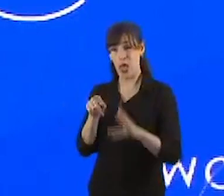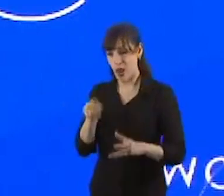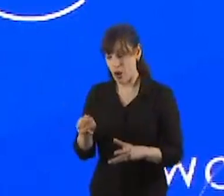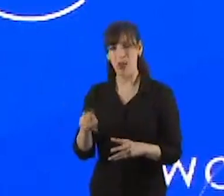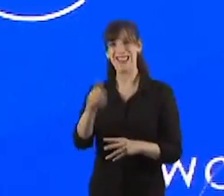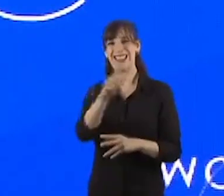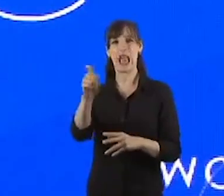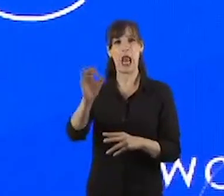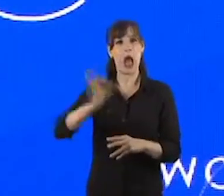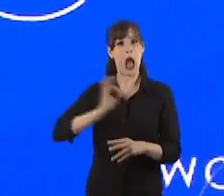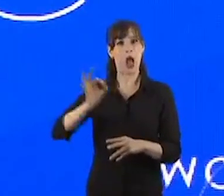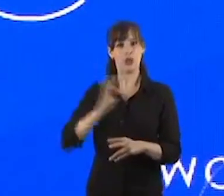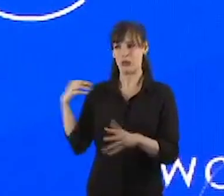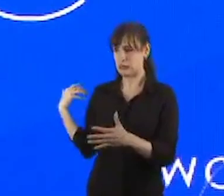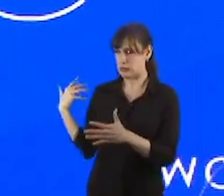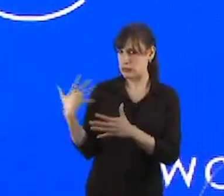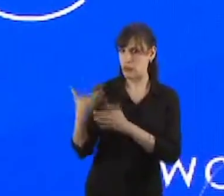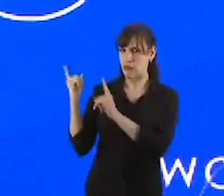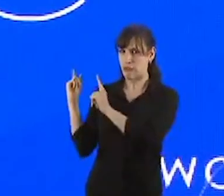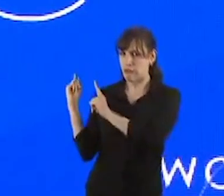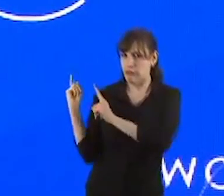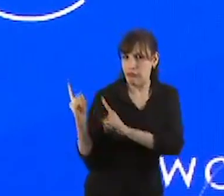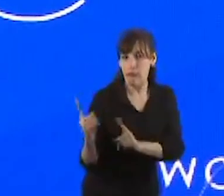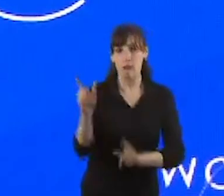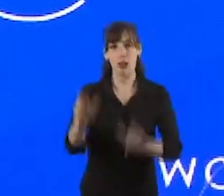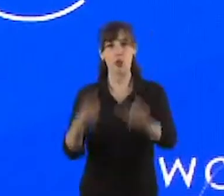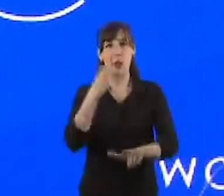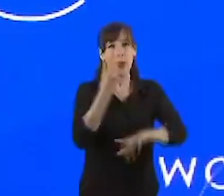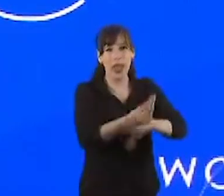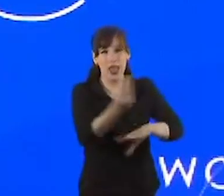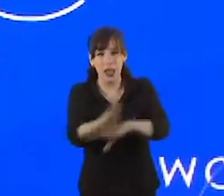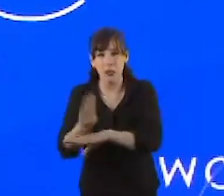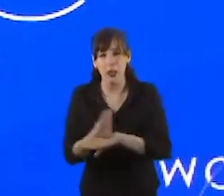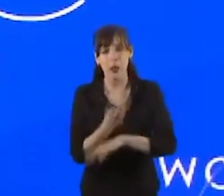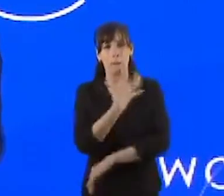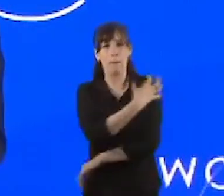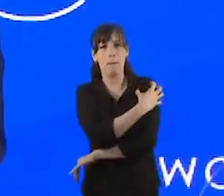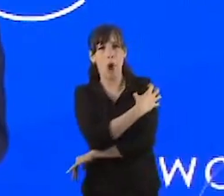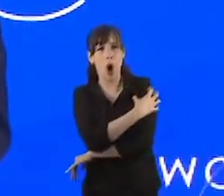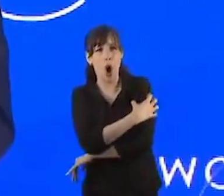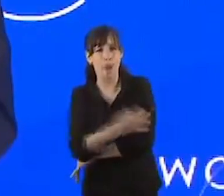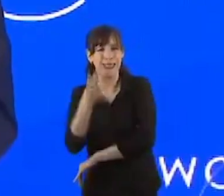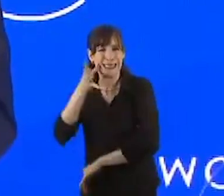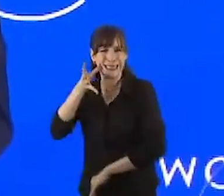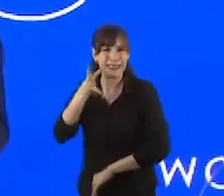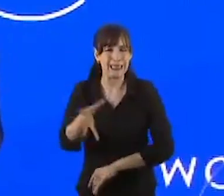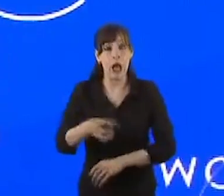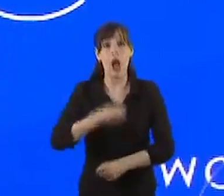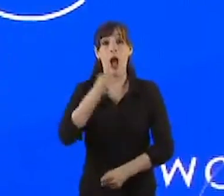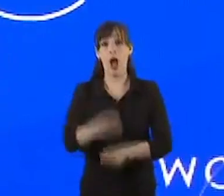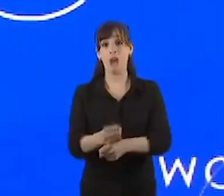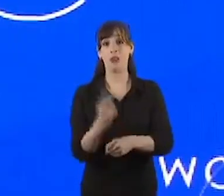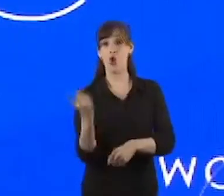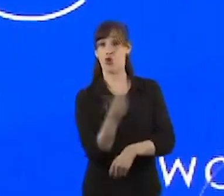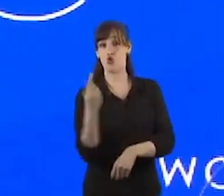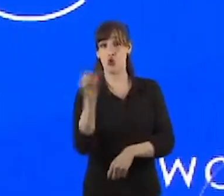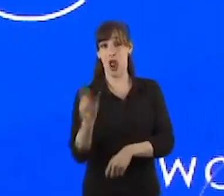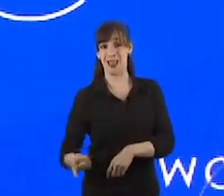nuestros ciudadanos comenzaron a empobrecerse sistemáticamente hasta caer en el puesto número 140 del